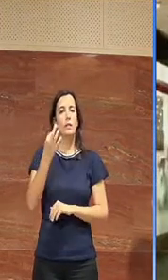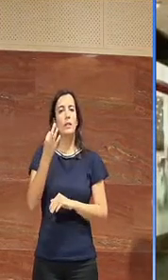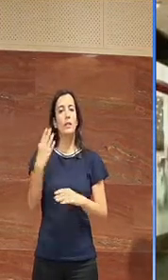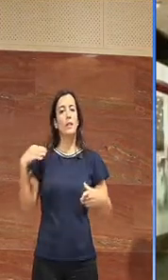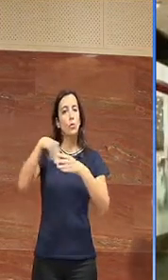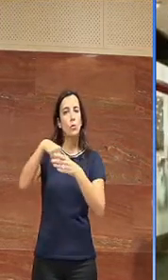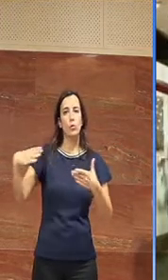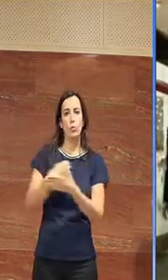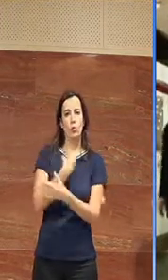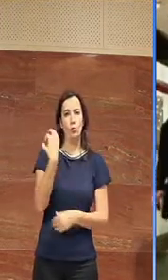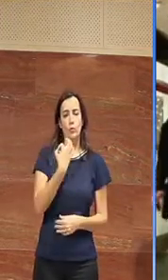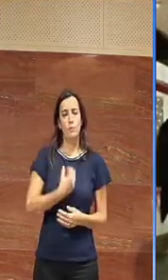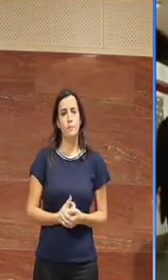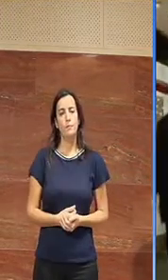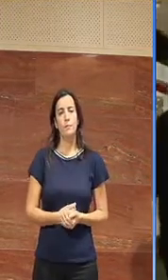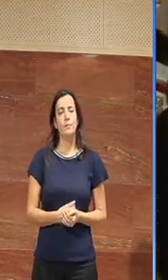de todos.